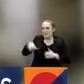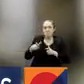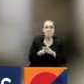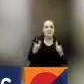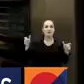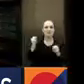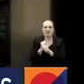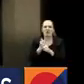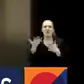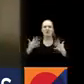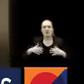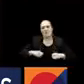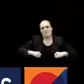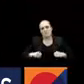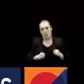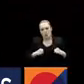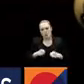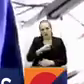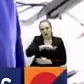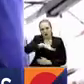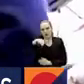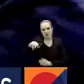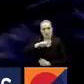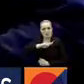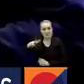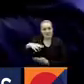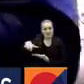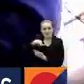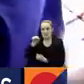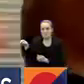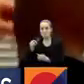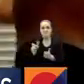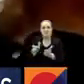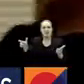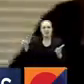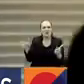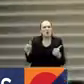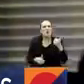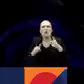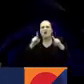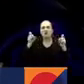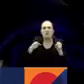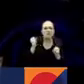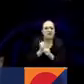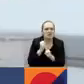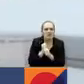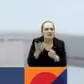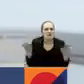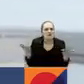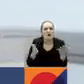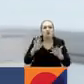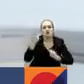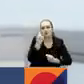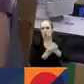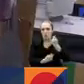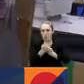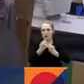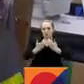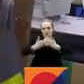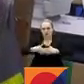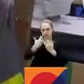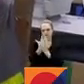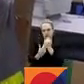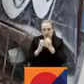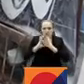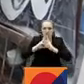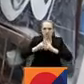son Bogotá, Antioquia, Valle del Cauca y Santander, y los sectores que han hecho mayor uso de este incentivo son el comercio, la industria